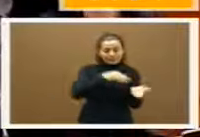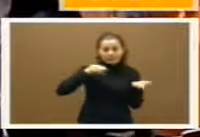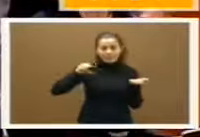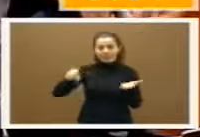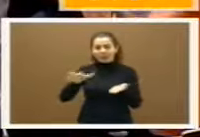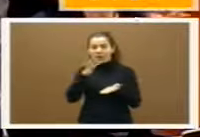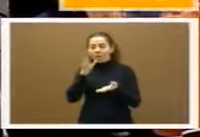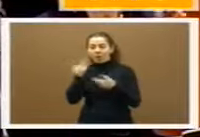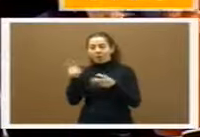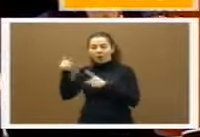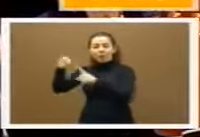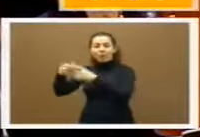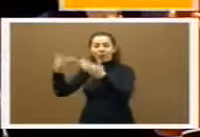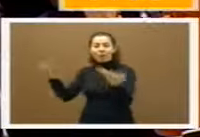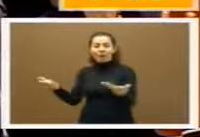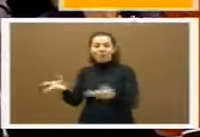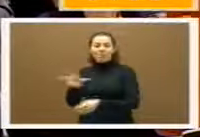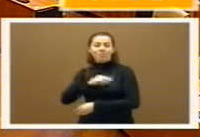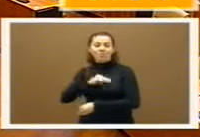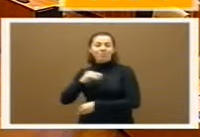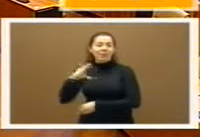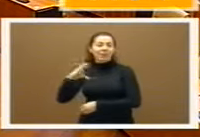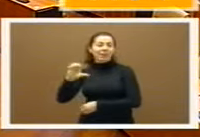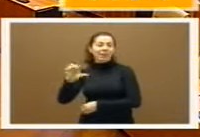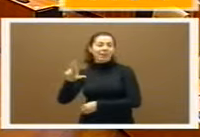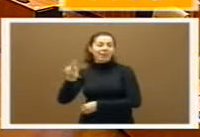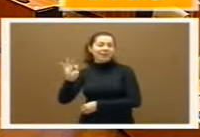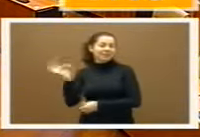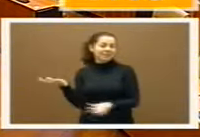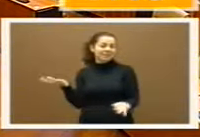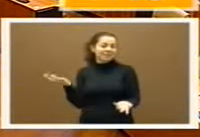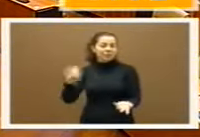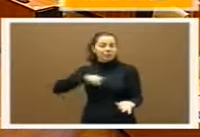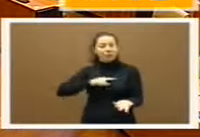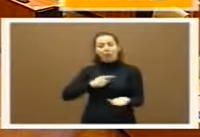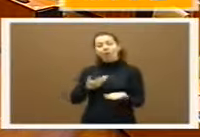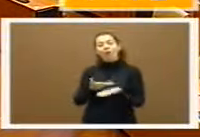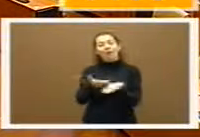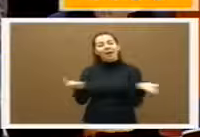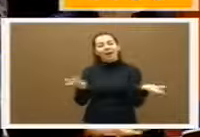en ustedes? ¿Cómo vamos a confiar de un Gobierno